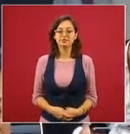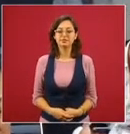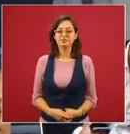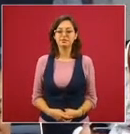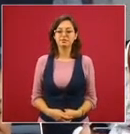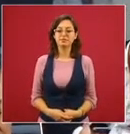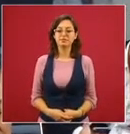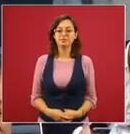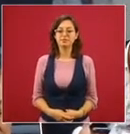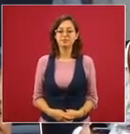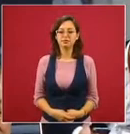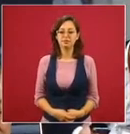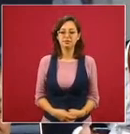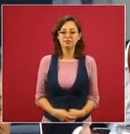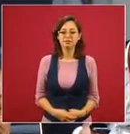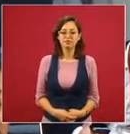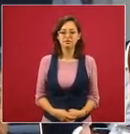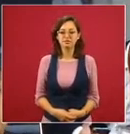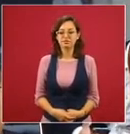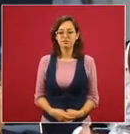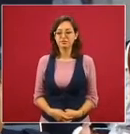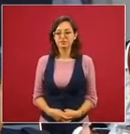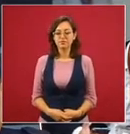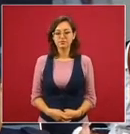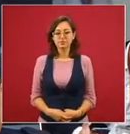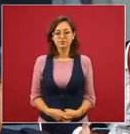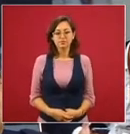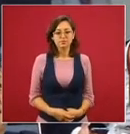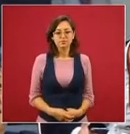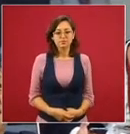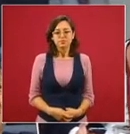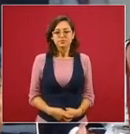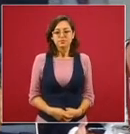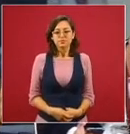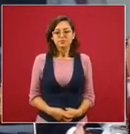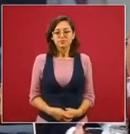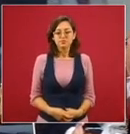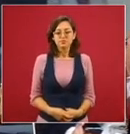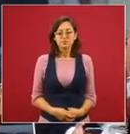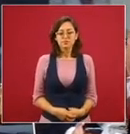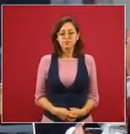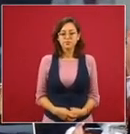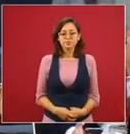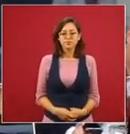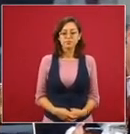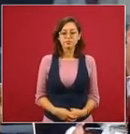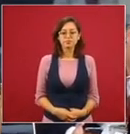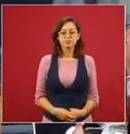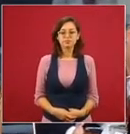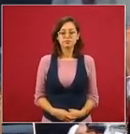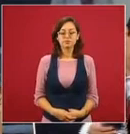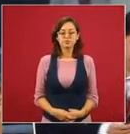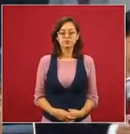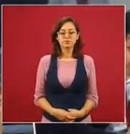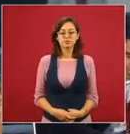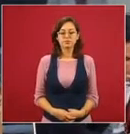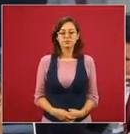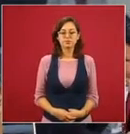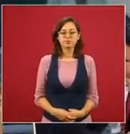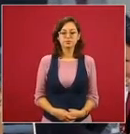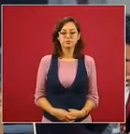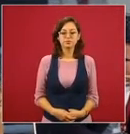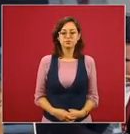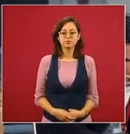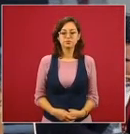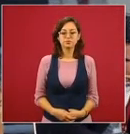contra de García Luna que están relacionadas desde enriquecimiento ilícito, vínculos con el narcotráfico, abuso de poder.